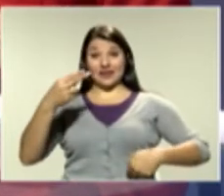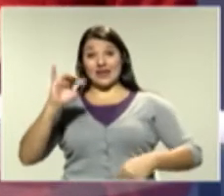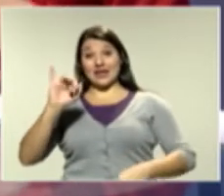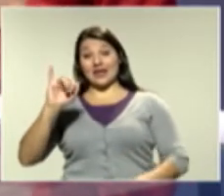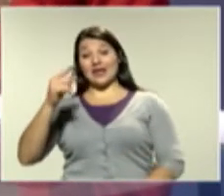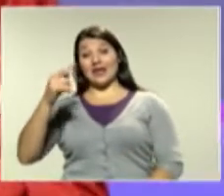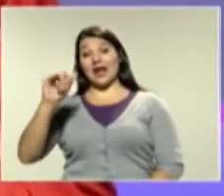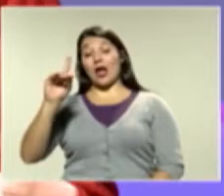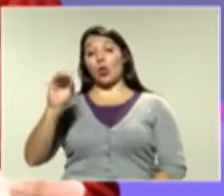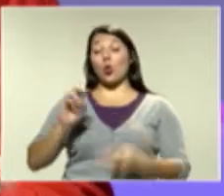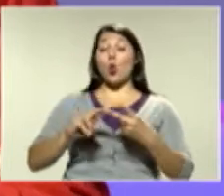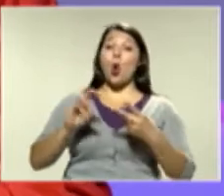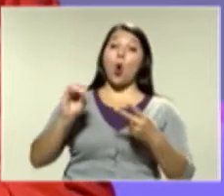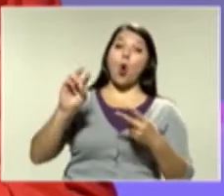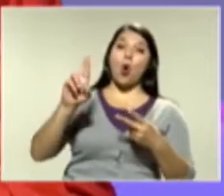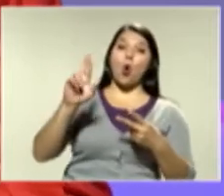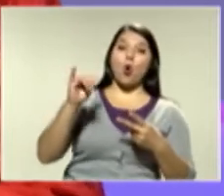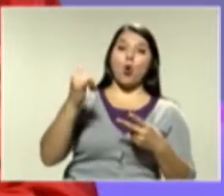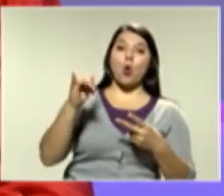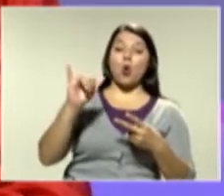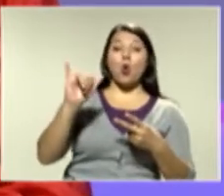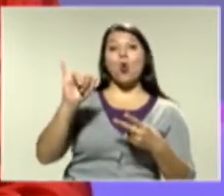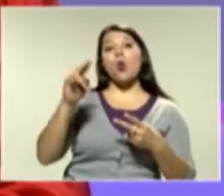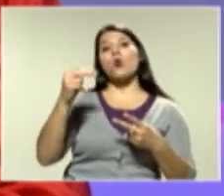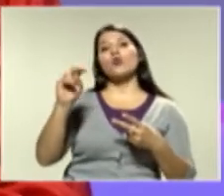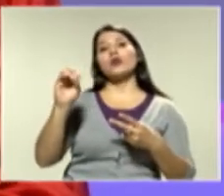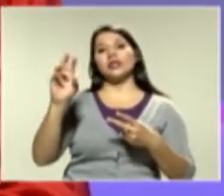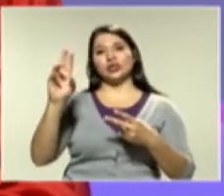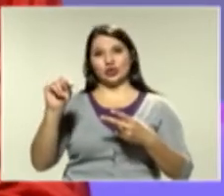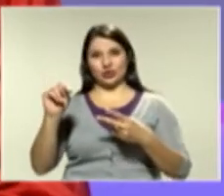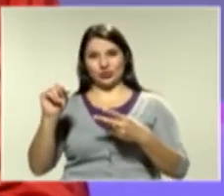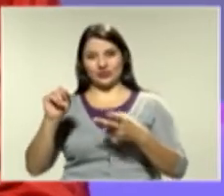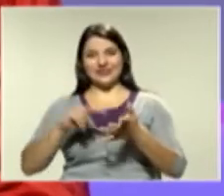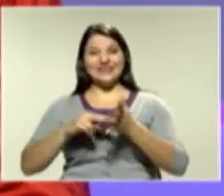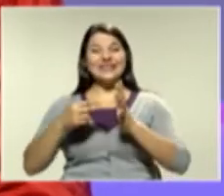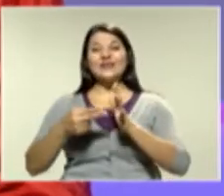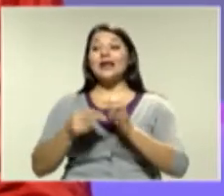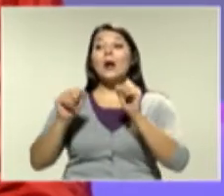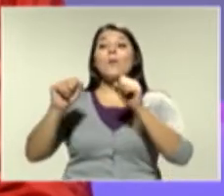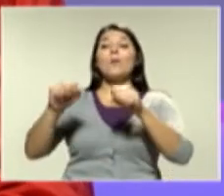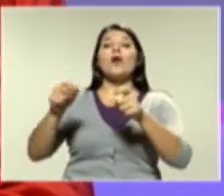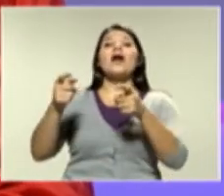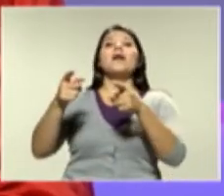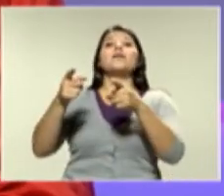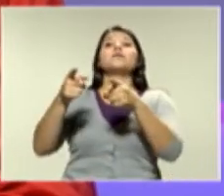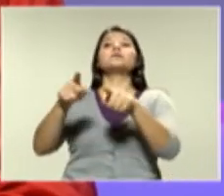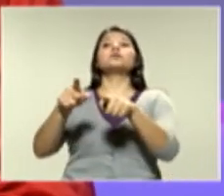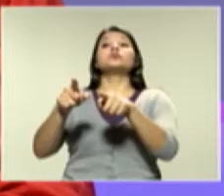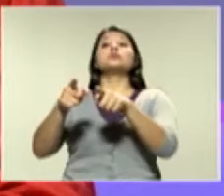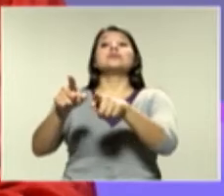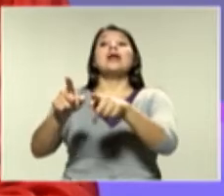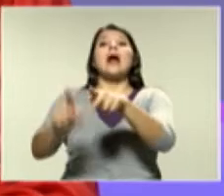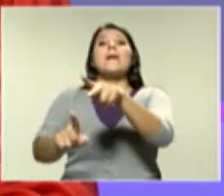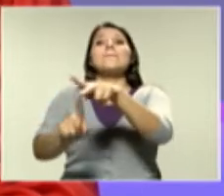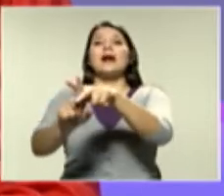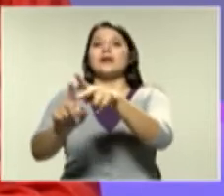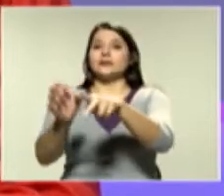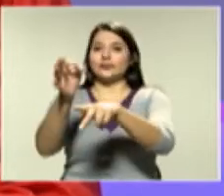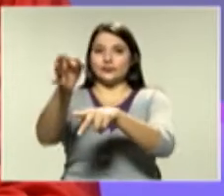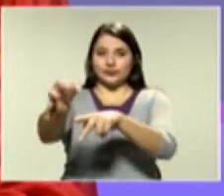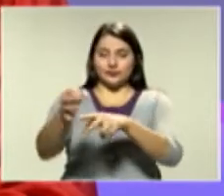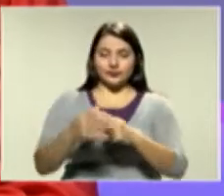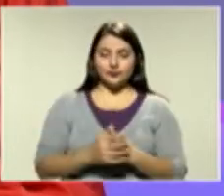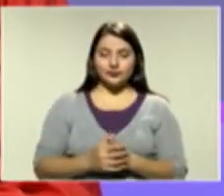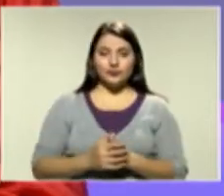se presentan varios años después de exposiciones que son generalmente constantes. Y una de